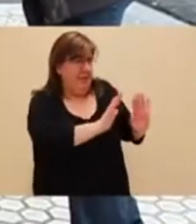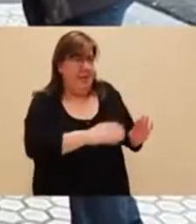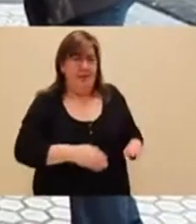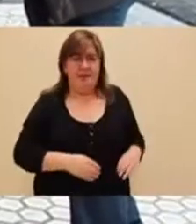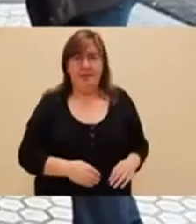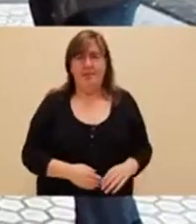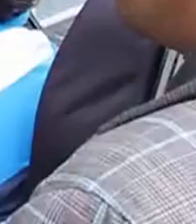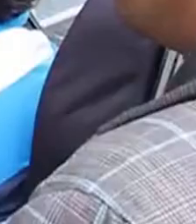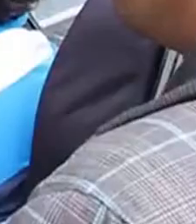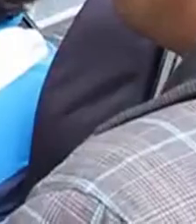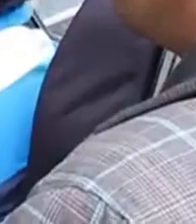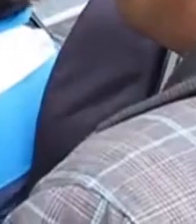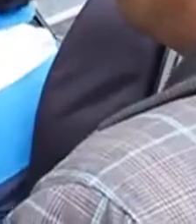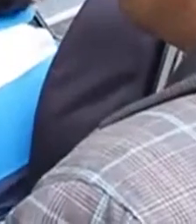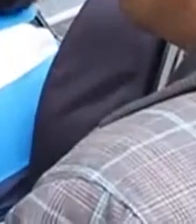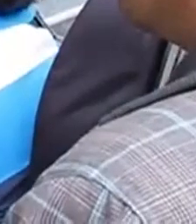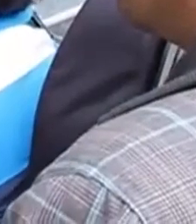Espera, espera.